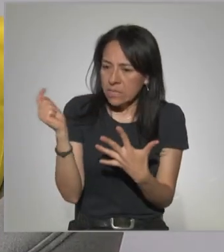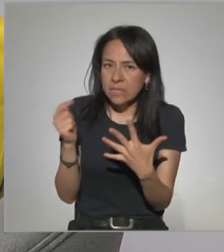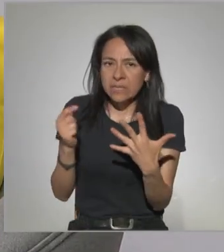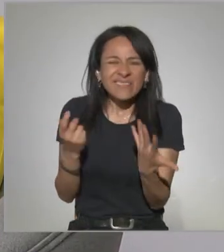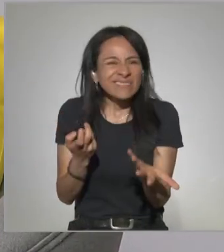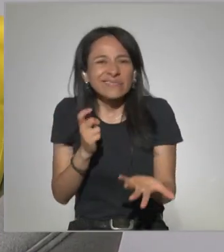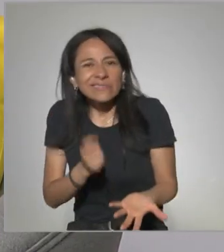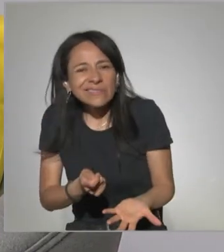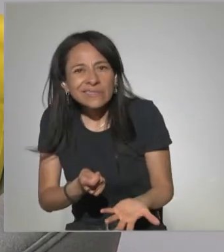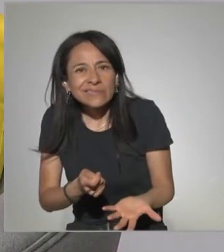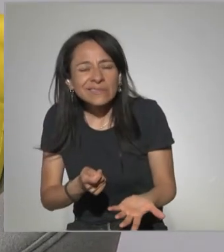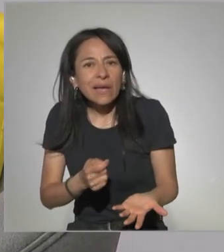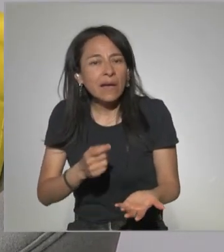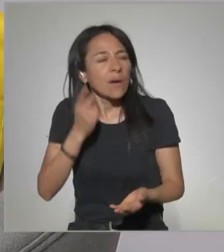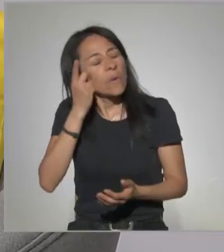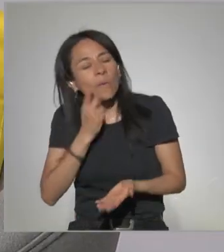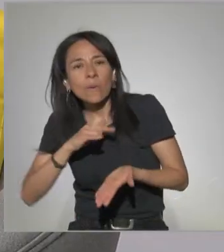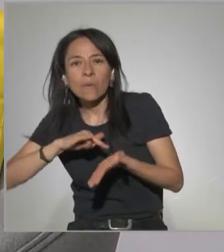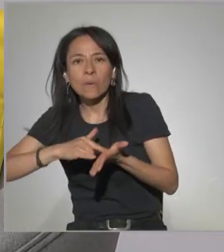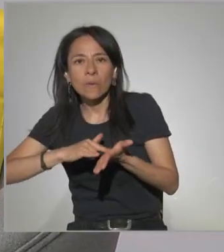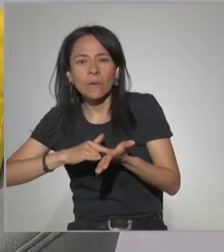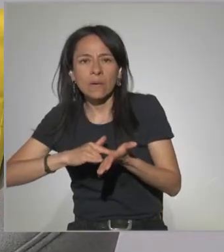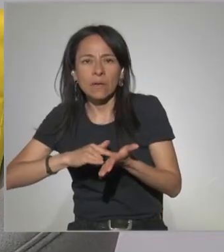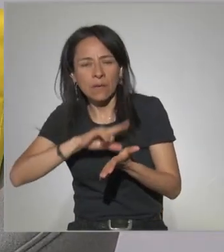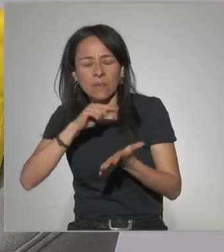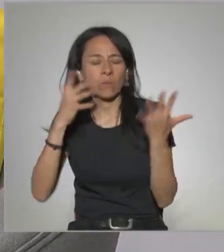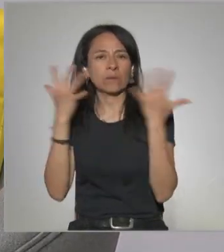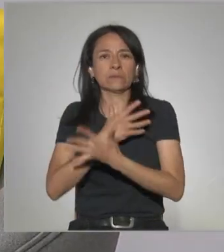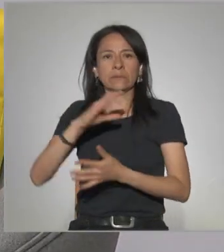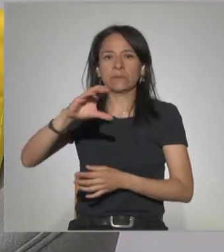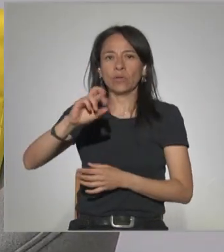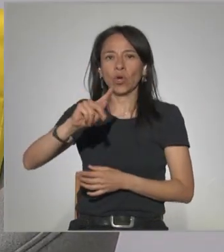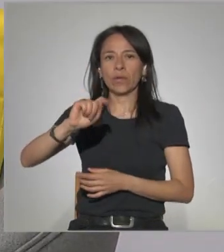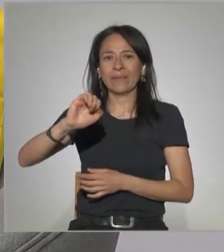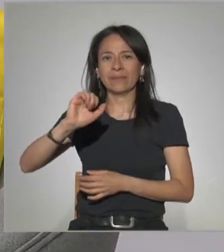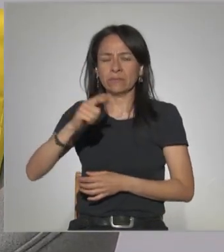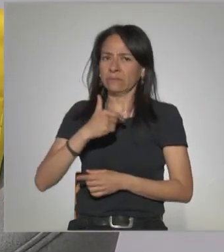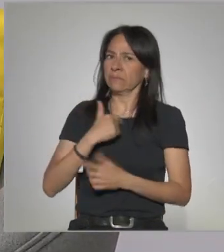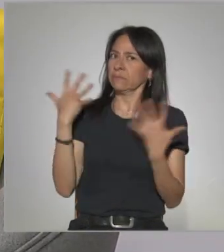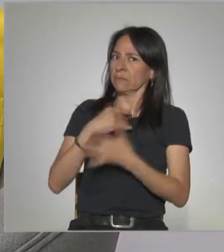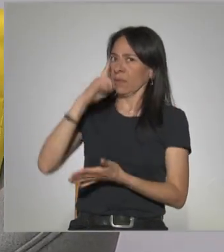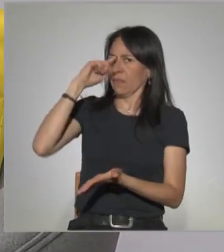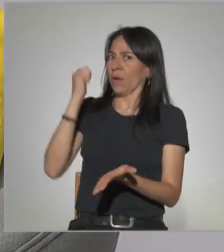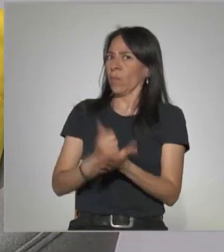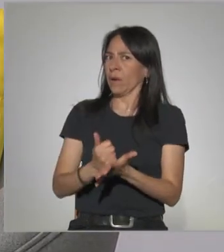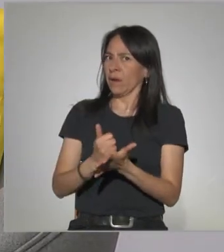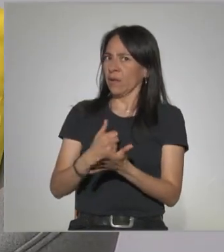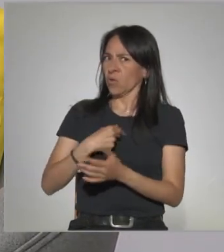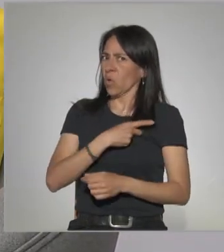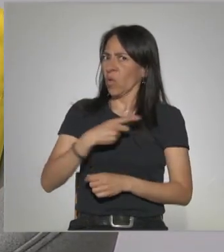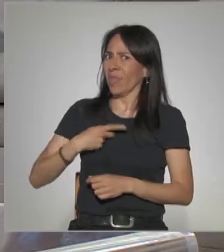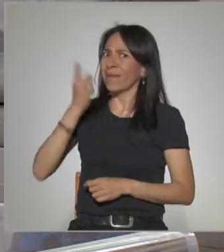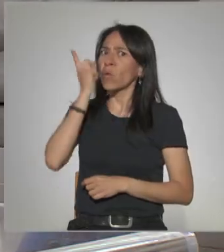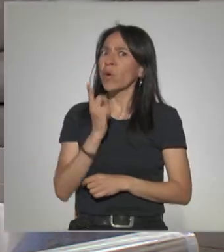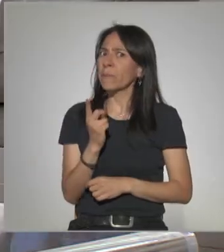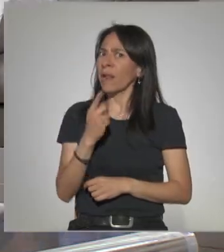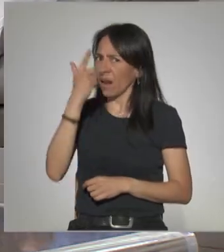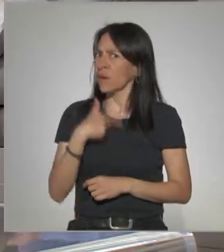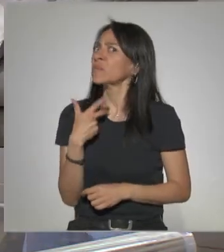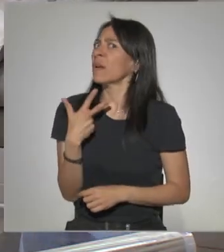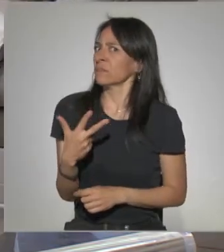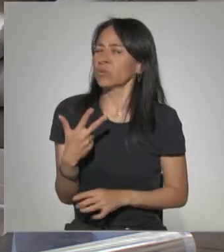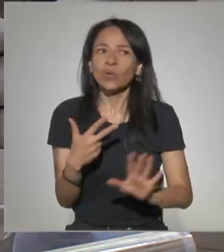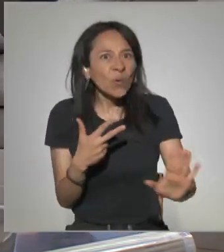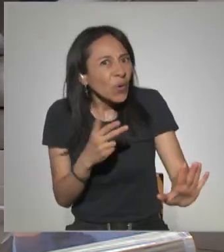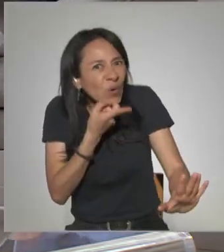del sueño y cómo afecta el cortisol? Es que yo me traumé con que me tengo que dormir a las 8 de la noche para que... No dijeron a las 8. Para que tengamos que